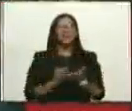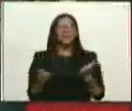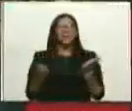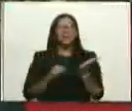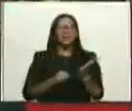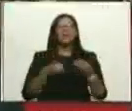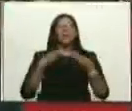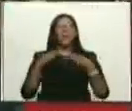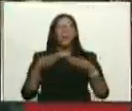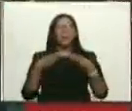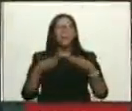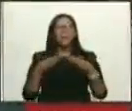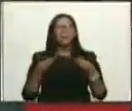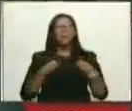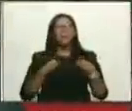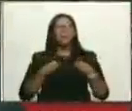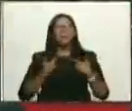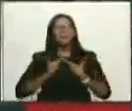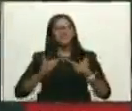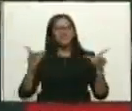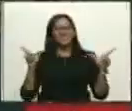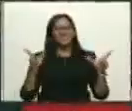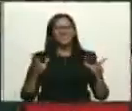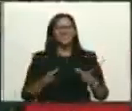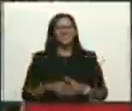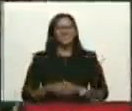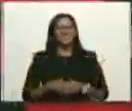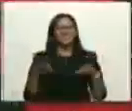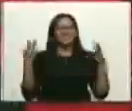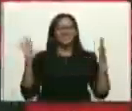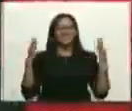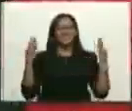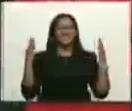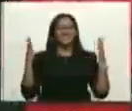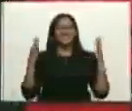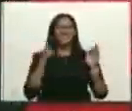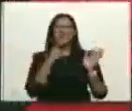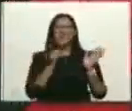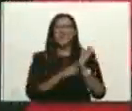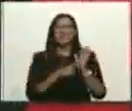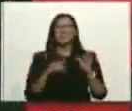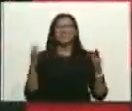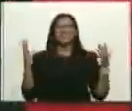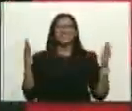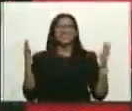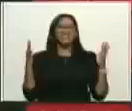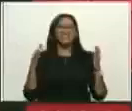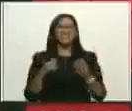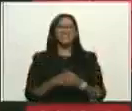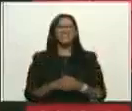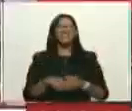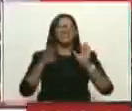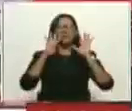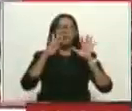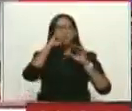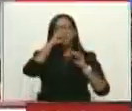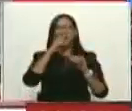con público en vivo y directo. ¿Ah? ¡Cúmplase! Bueno, 9 años,